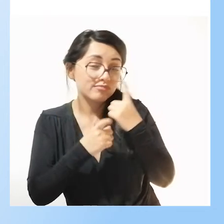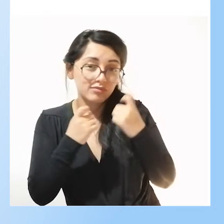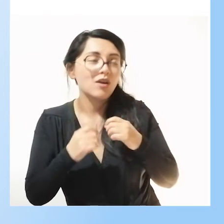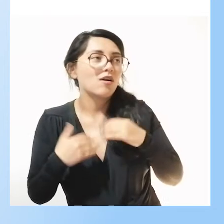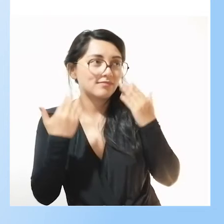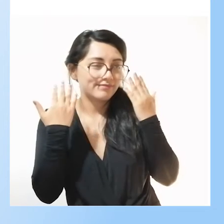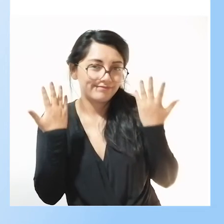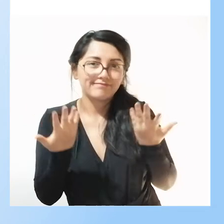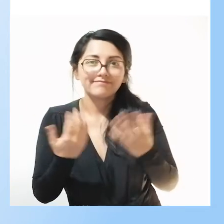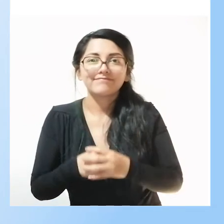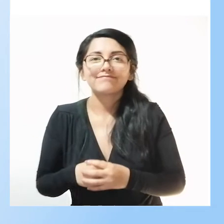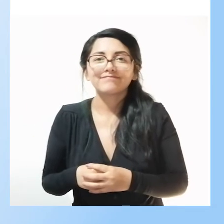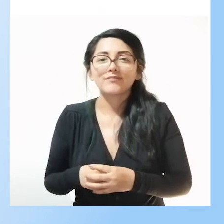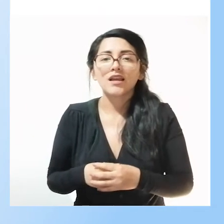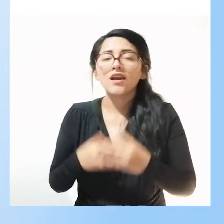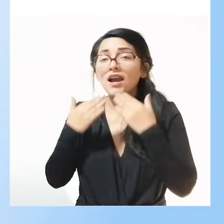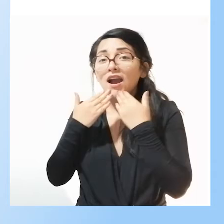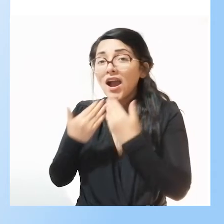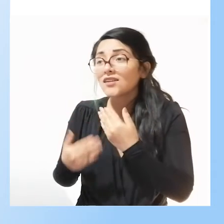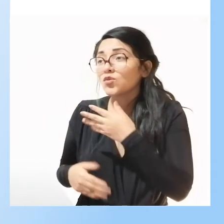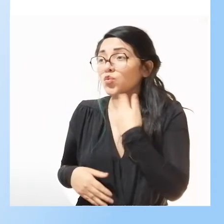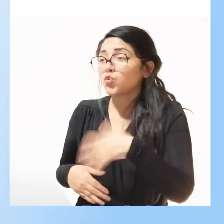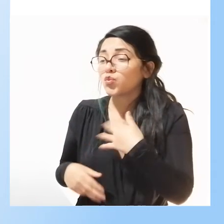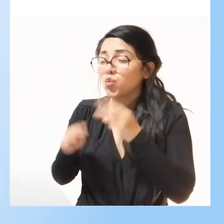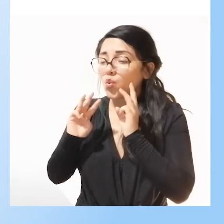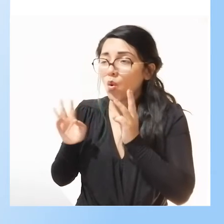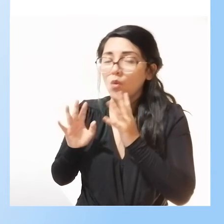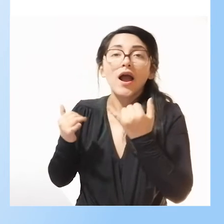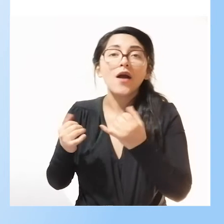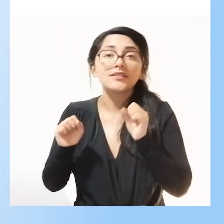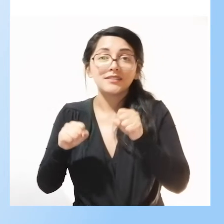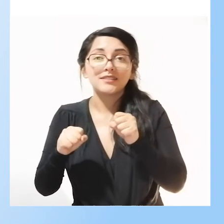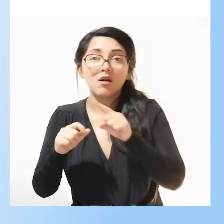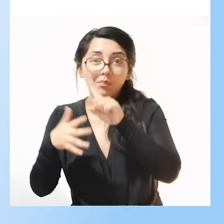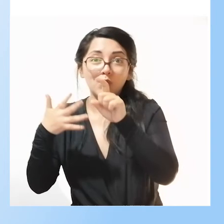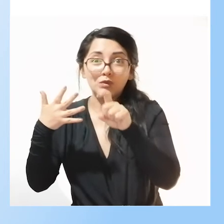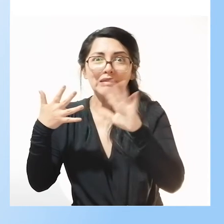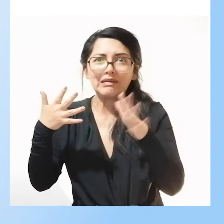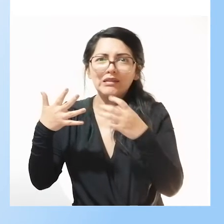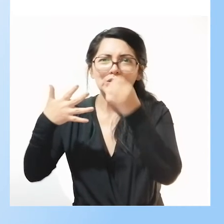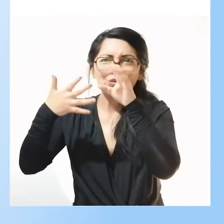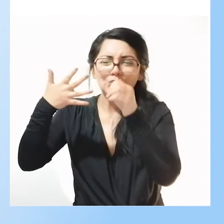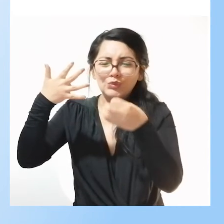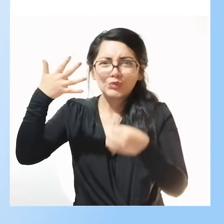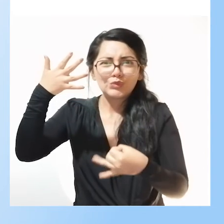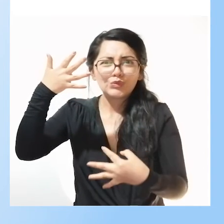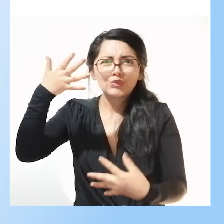formular. Le agradecemos muchísimo por su presentación y ahora vamos a pasar a la ronda de preguntas. Tenemos muchas preguntas del